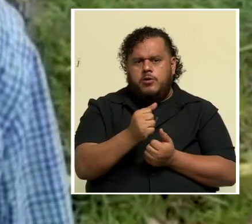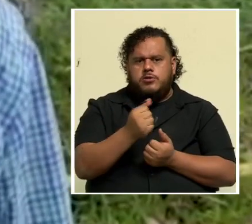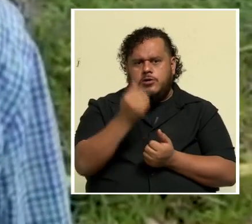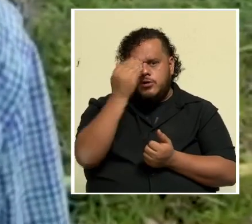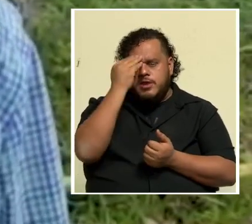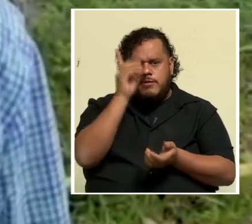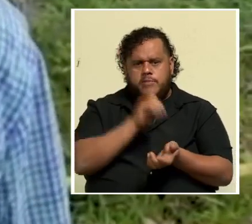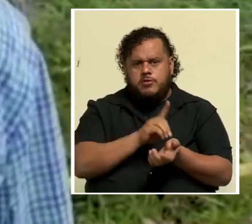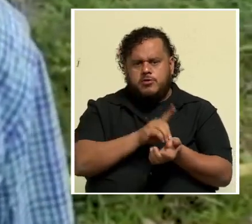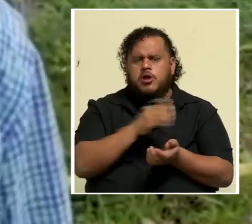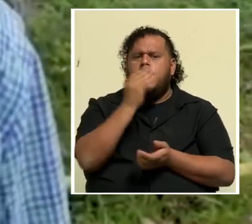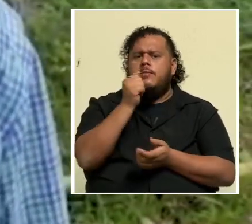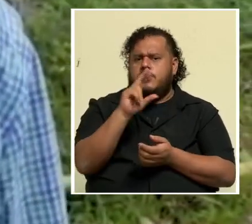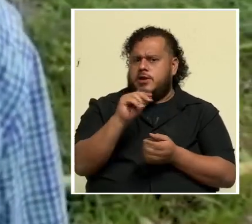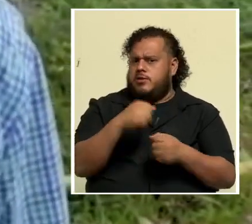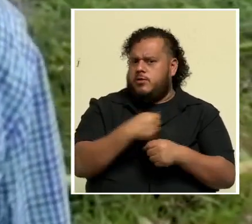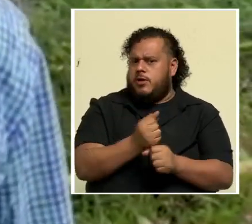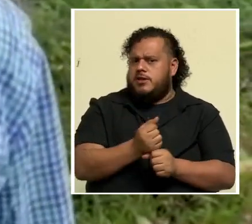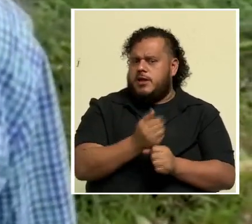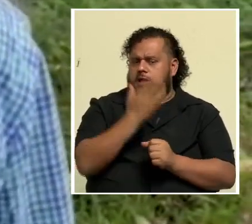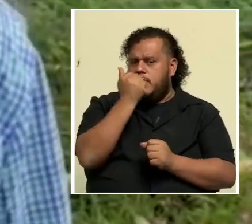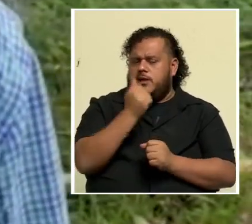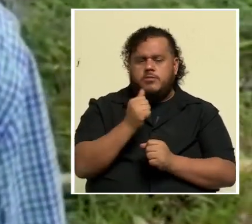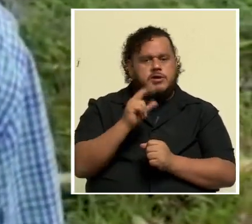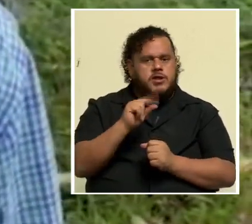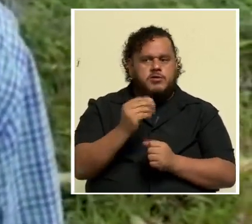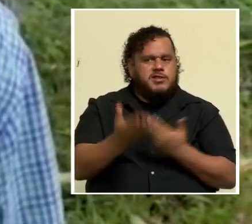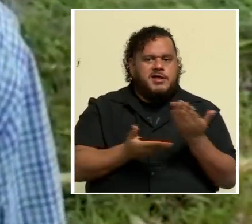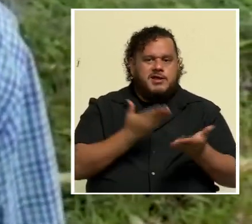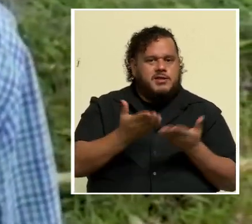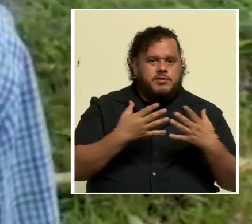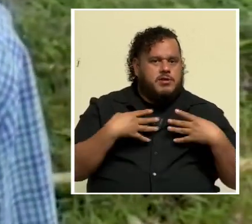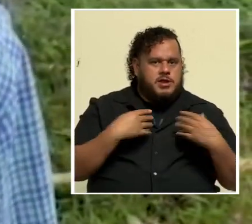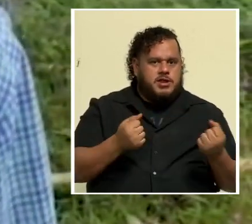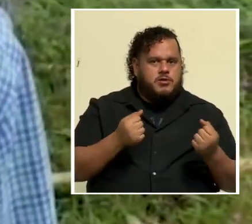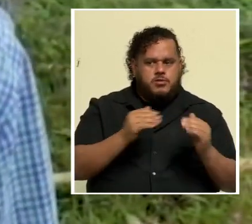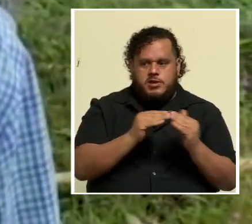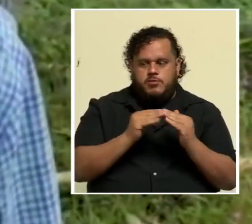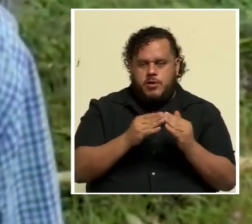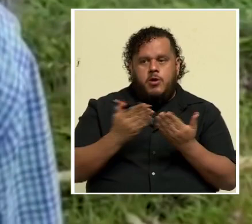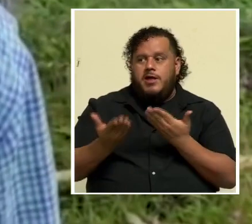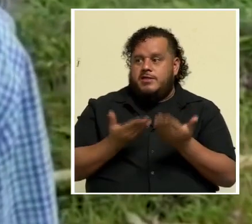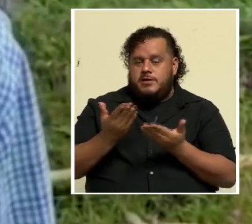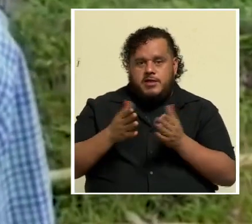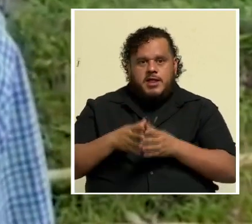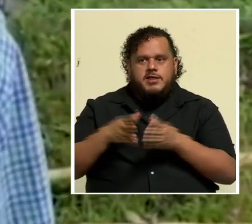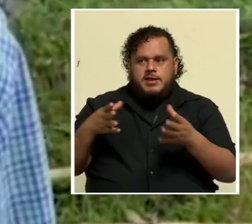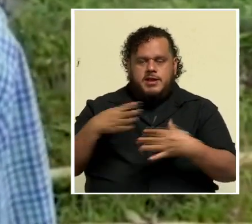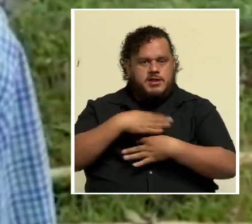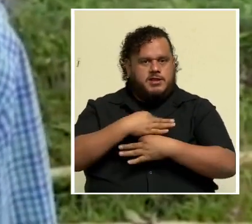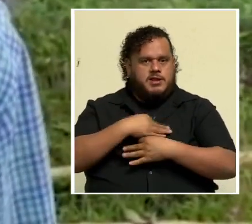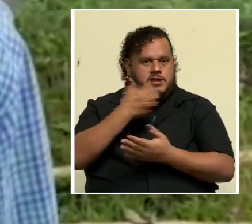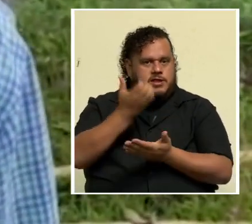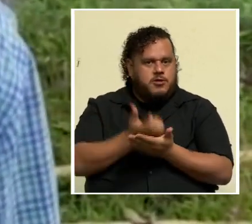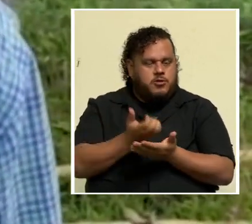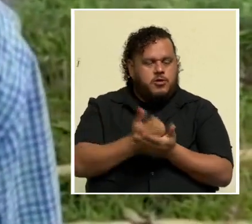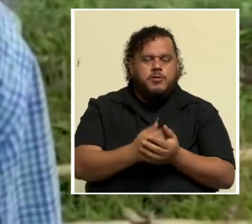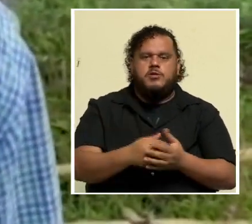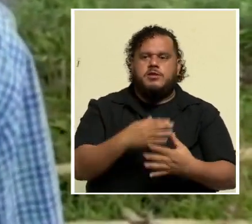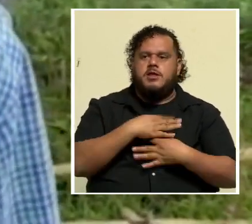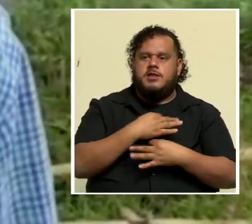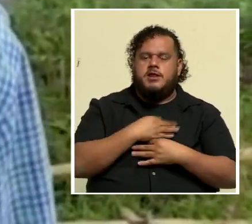médicos. ¿Por qué no lo hacen? Porque no están al servicio de la salud del pueblo, están al servicio de grandes intereses económicos, de